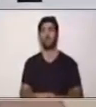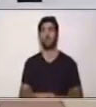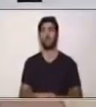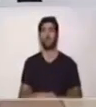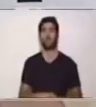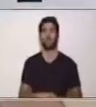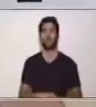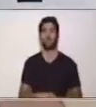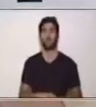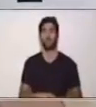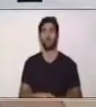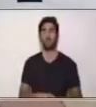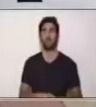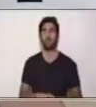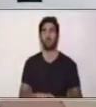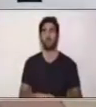que,